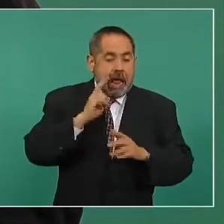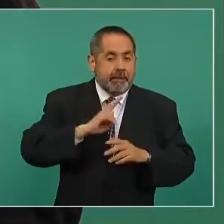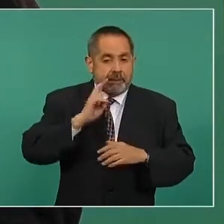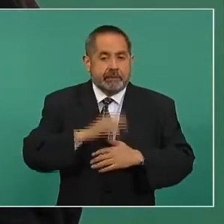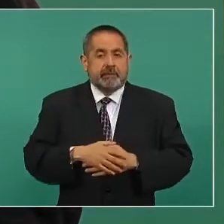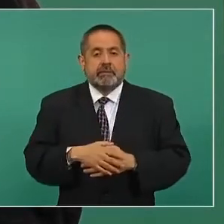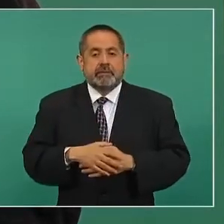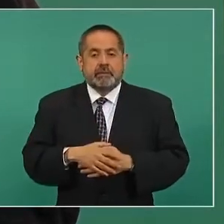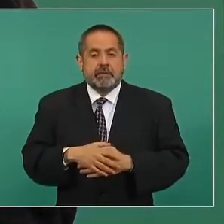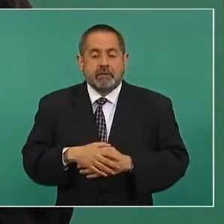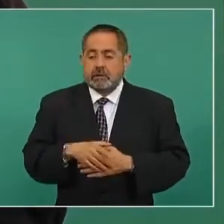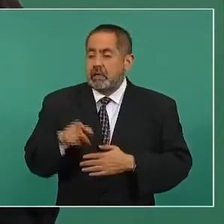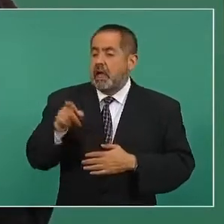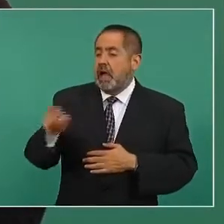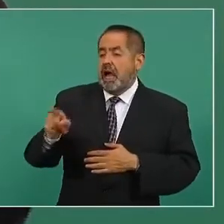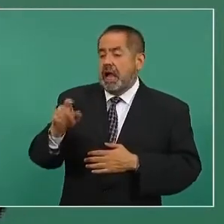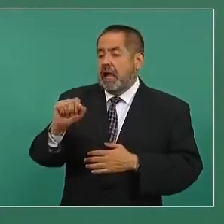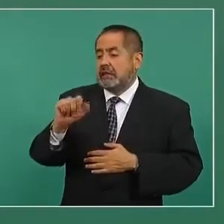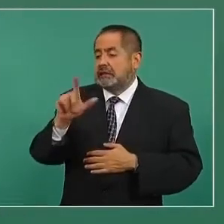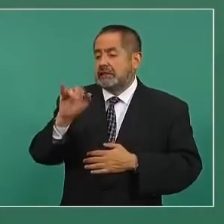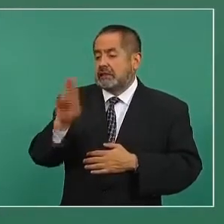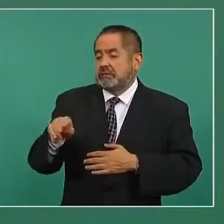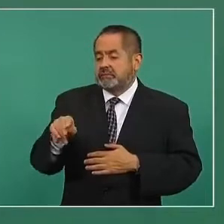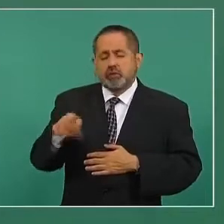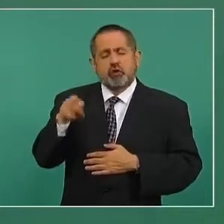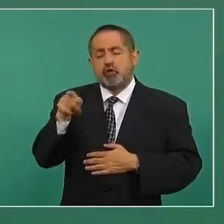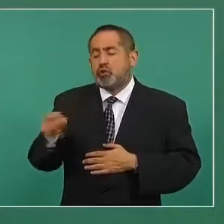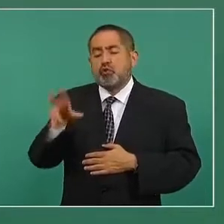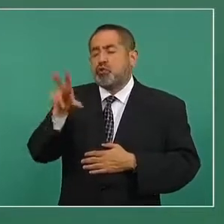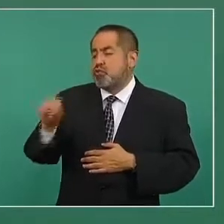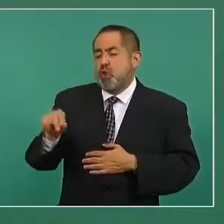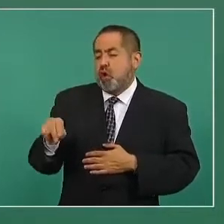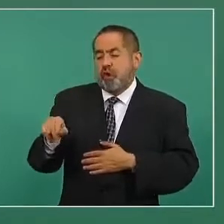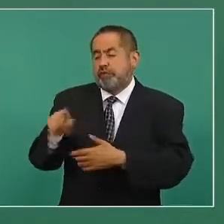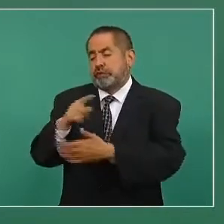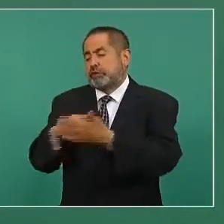y la descalificaron a la de Slim, aún